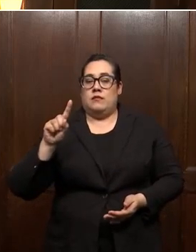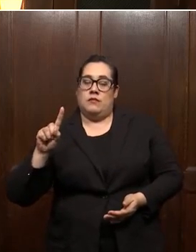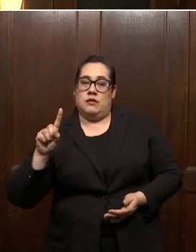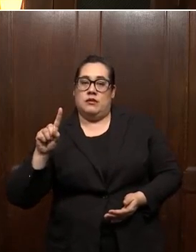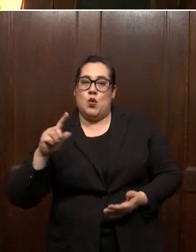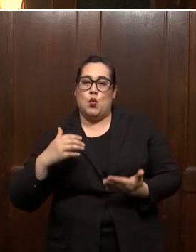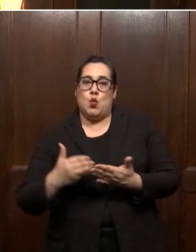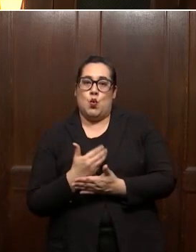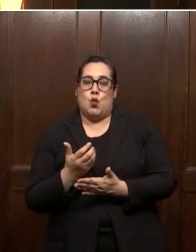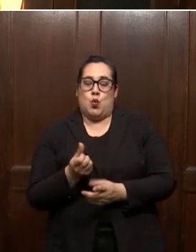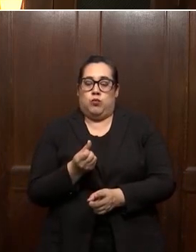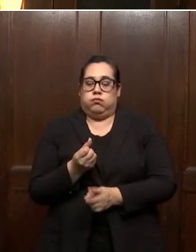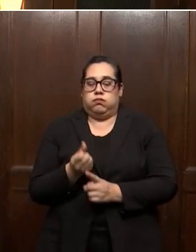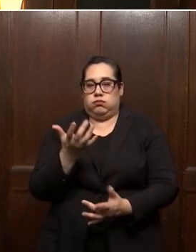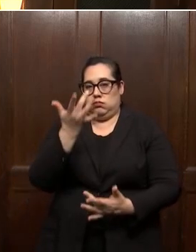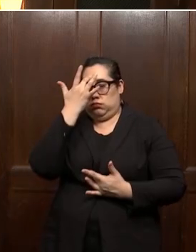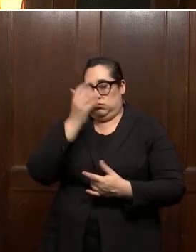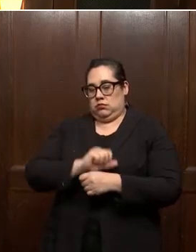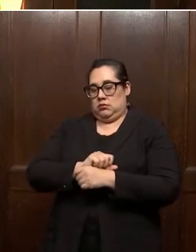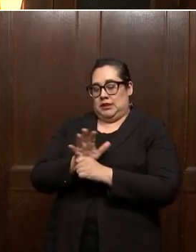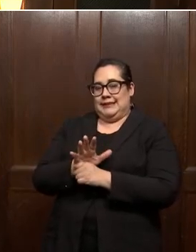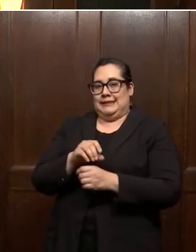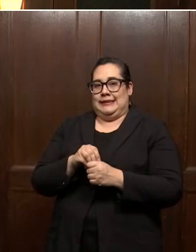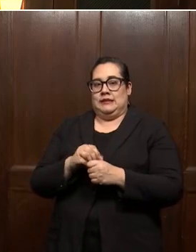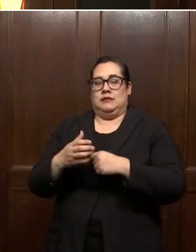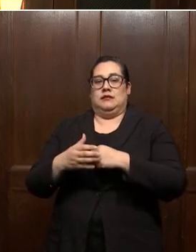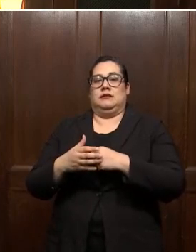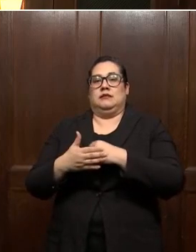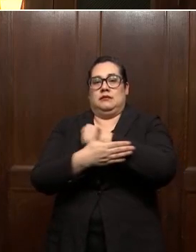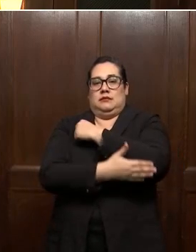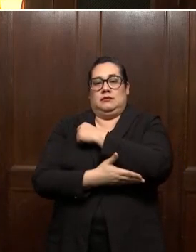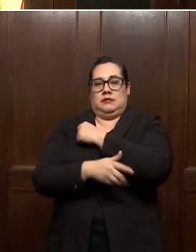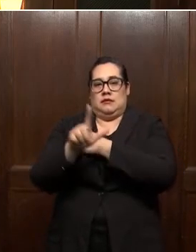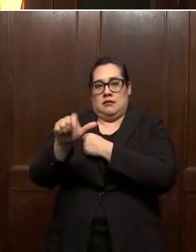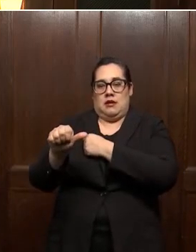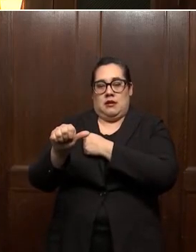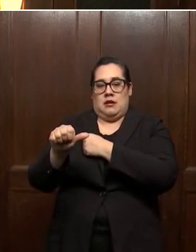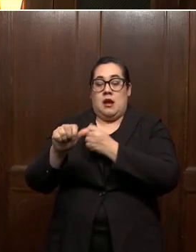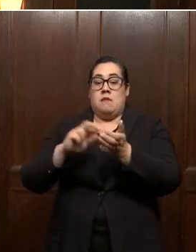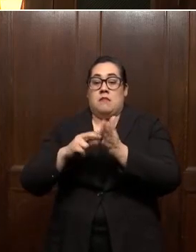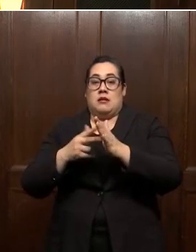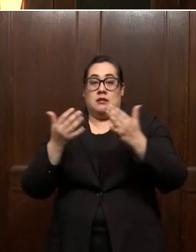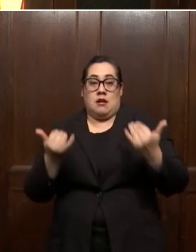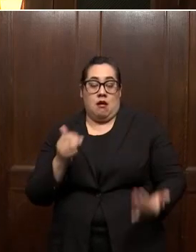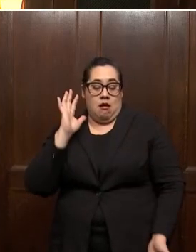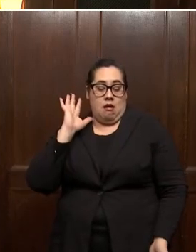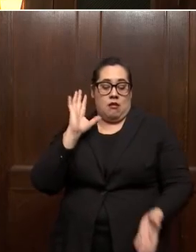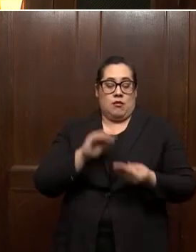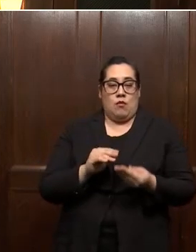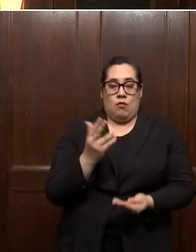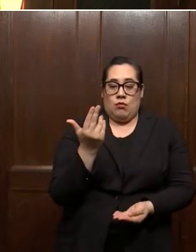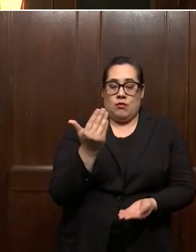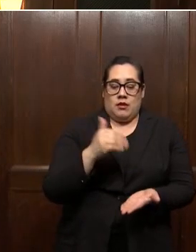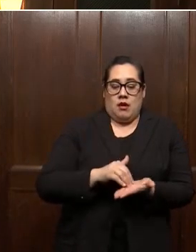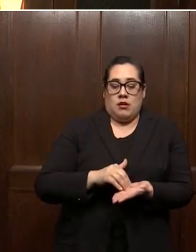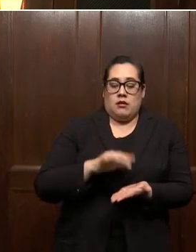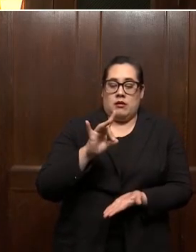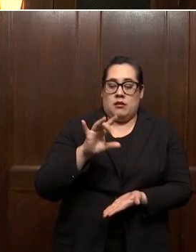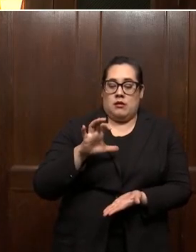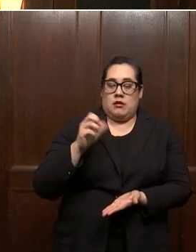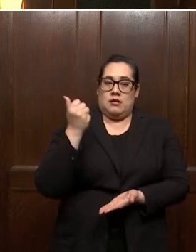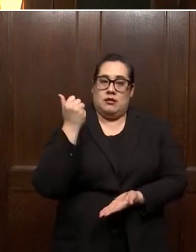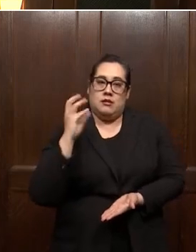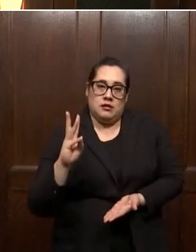1,491 nuevos casos en el condado de Los Ángeles, llegando a un total de